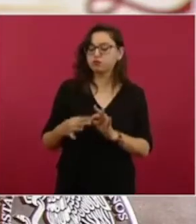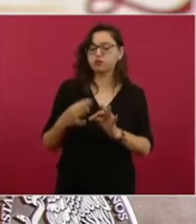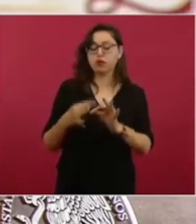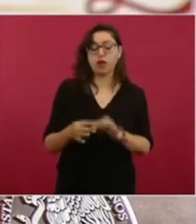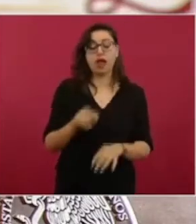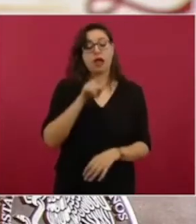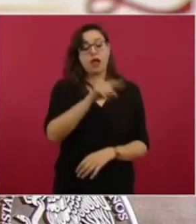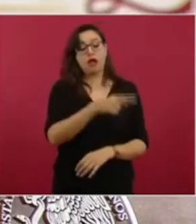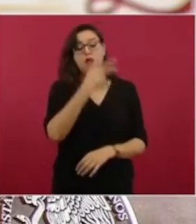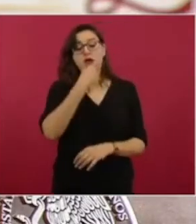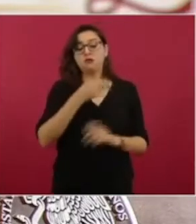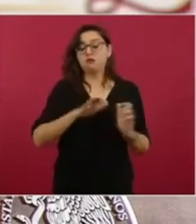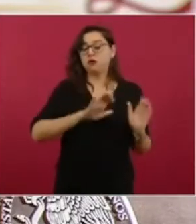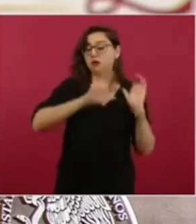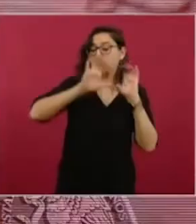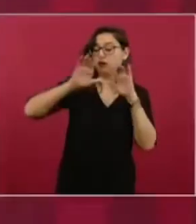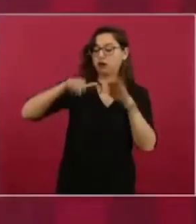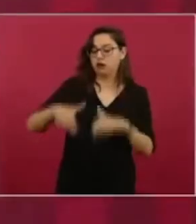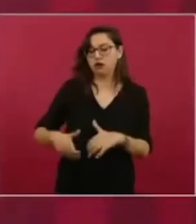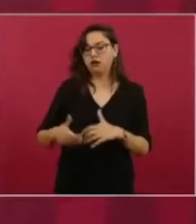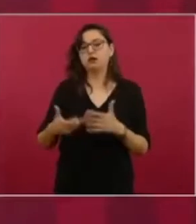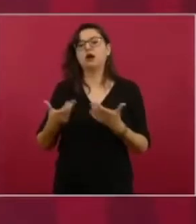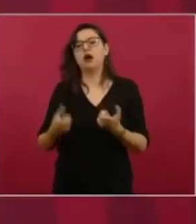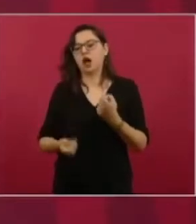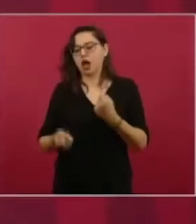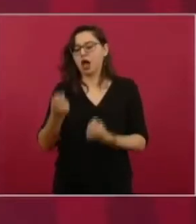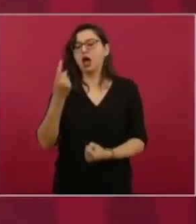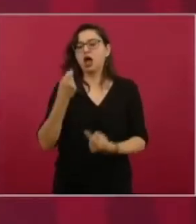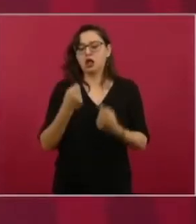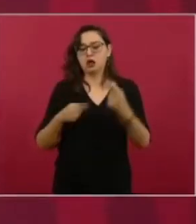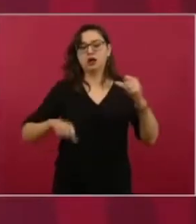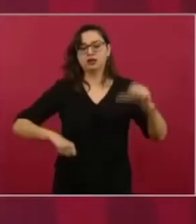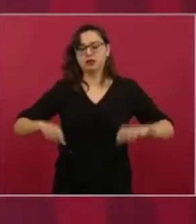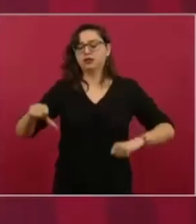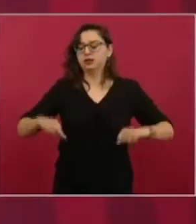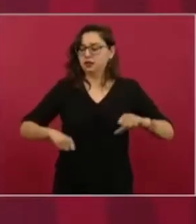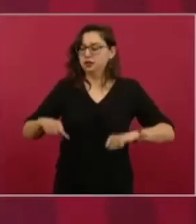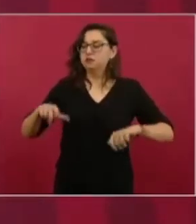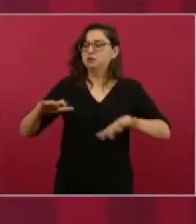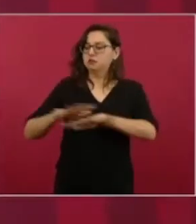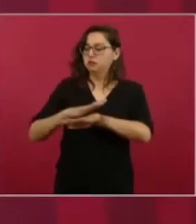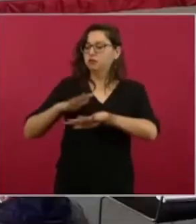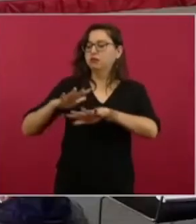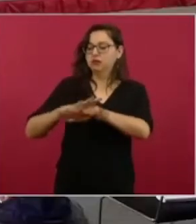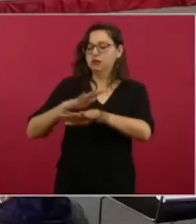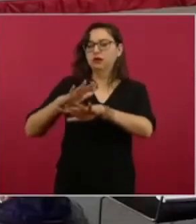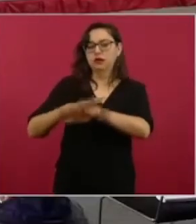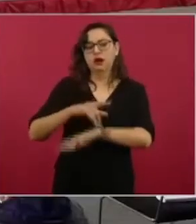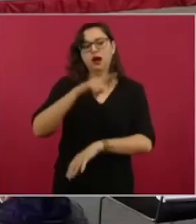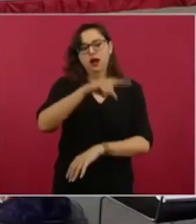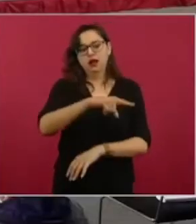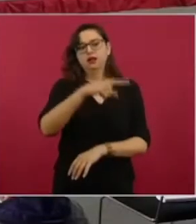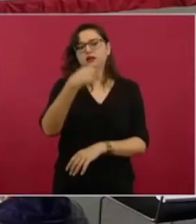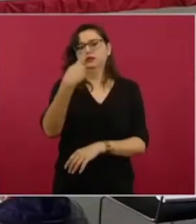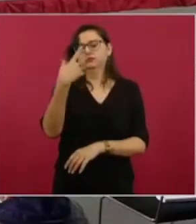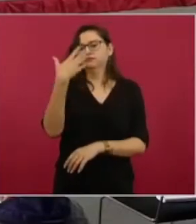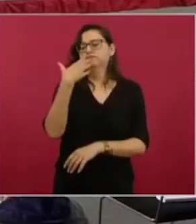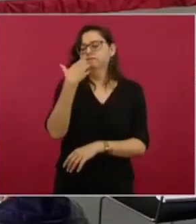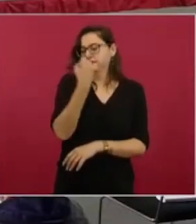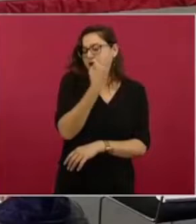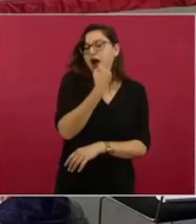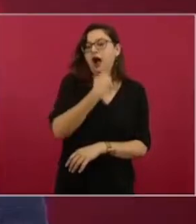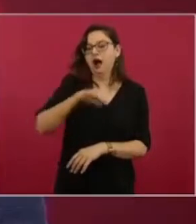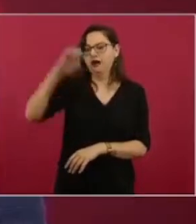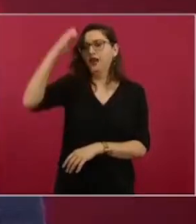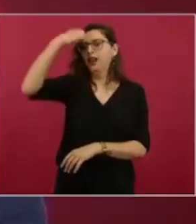esta Dirección General, se están cambiando algunas de las acciones de las cuales él es, pues si no experto, ha